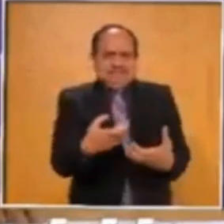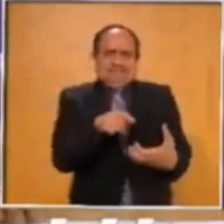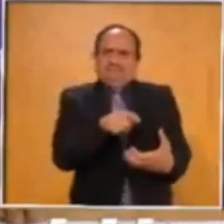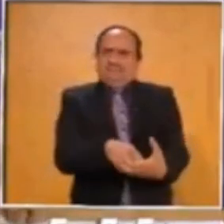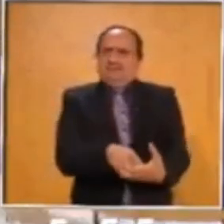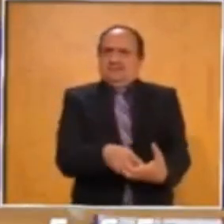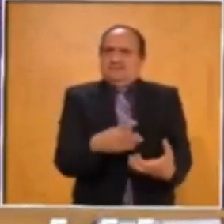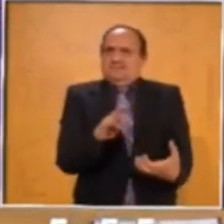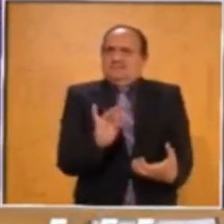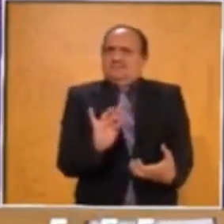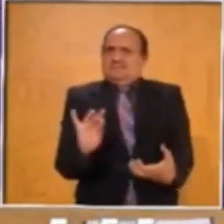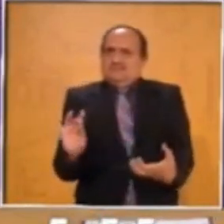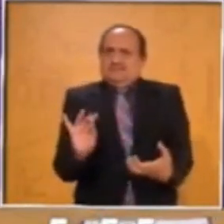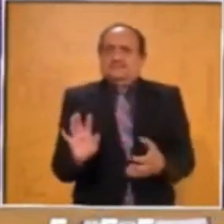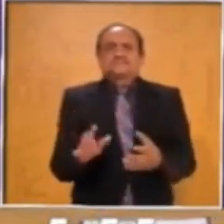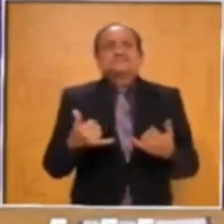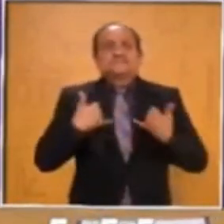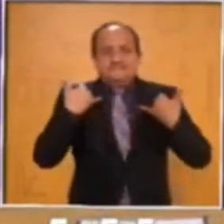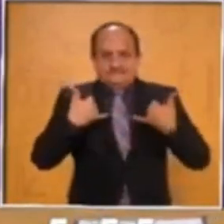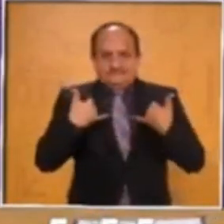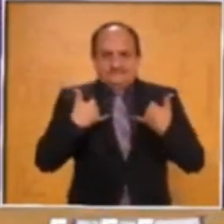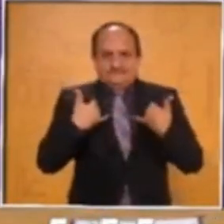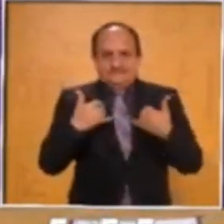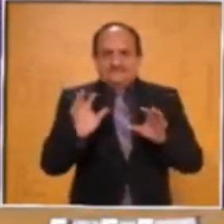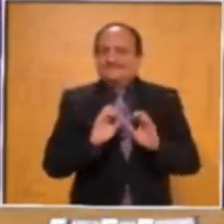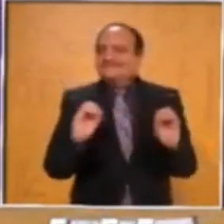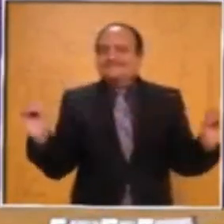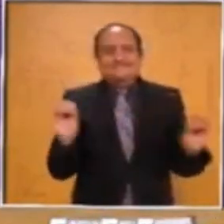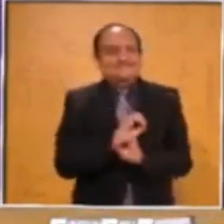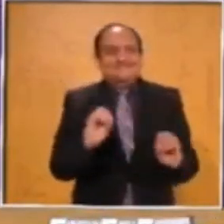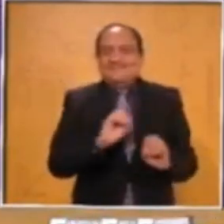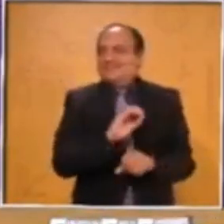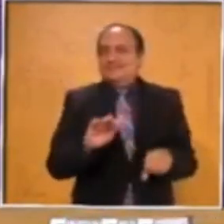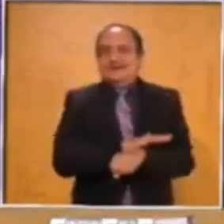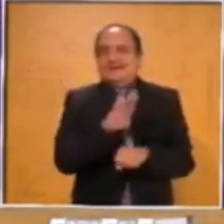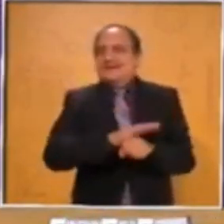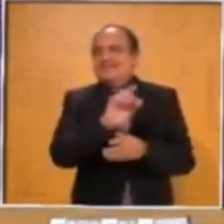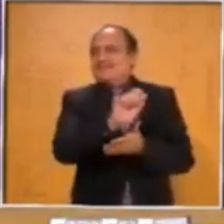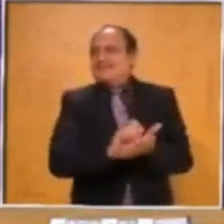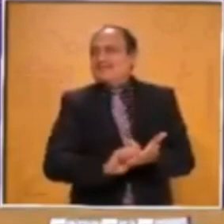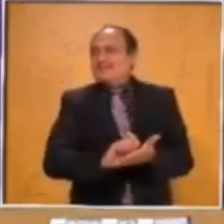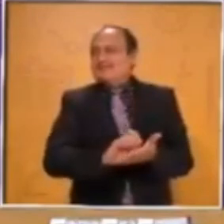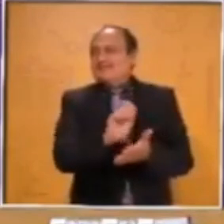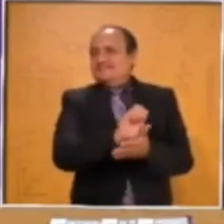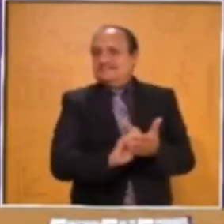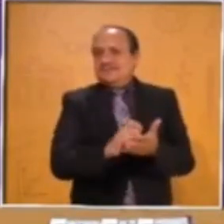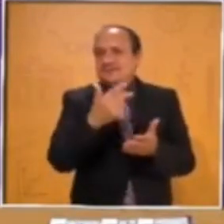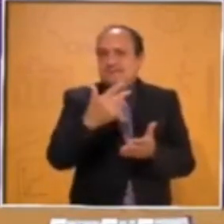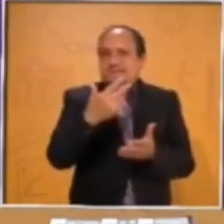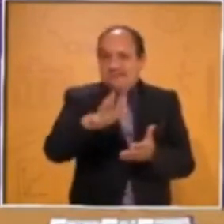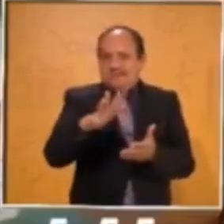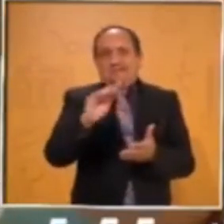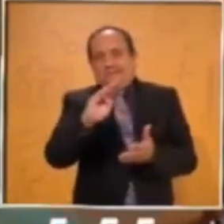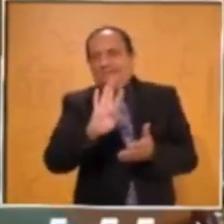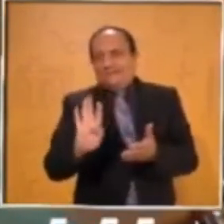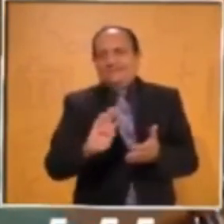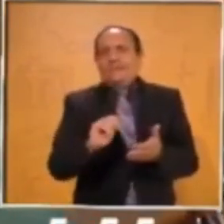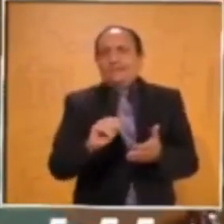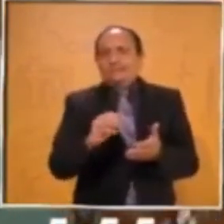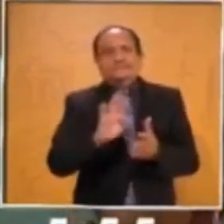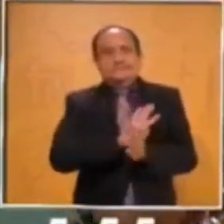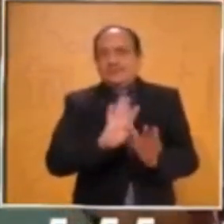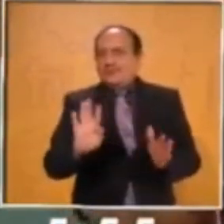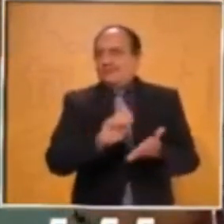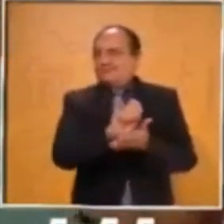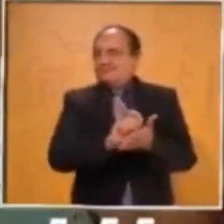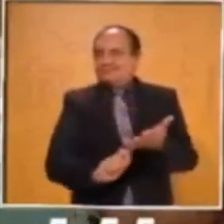aplicaciones. Muchachos, no se va a calificar. En serio, no se va a calificar. O